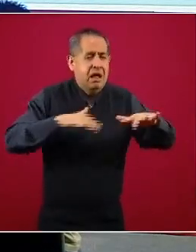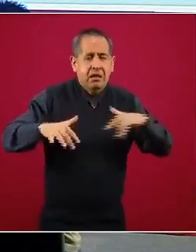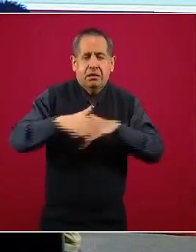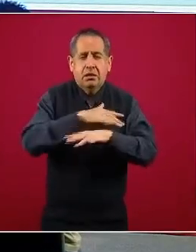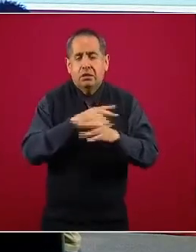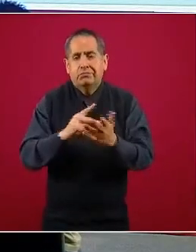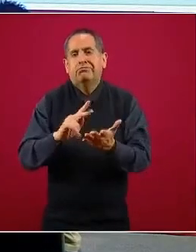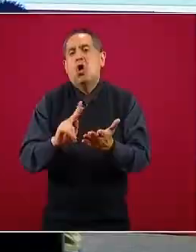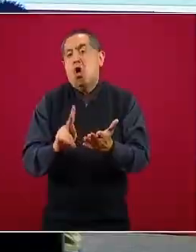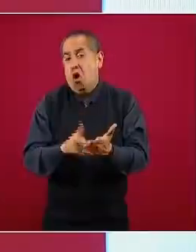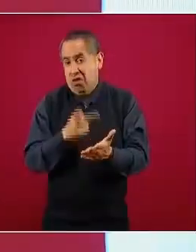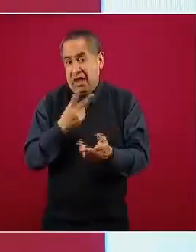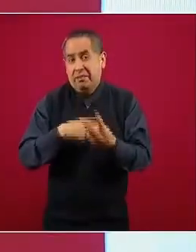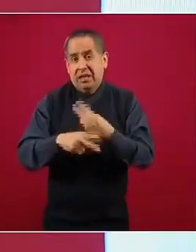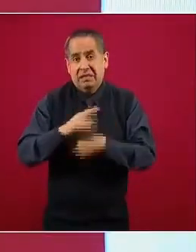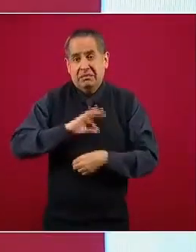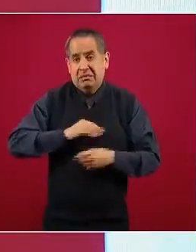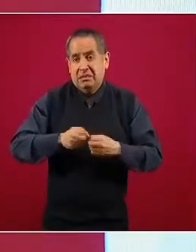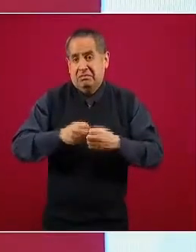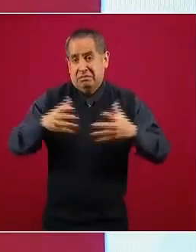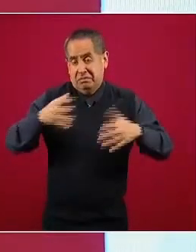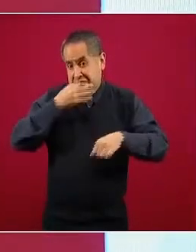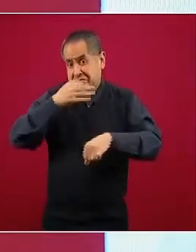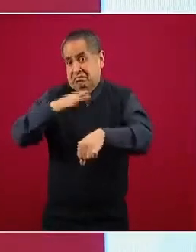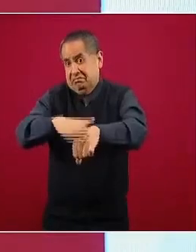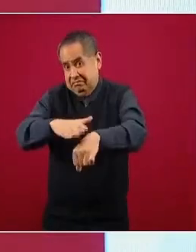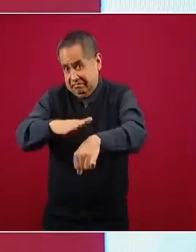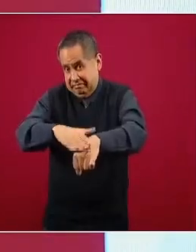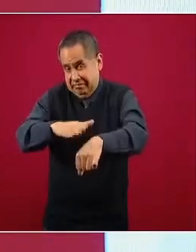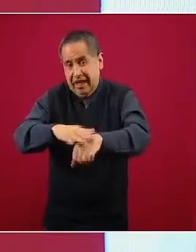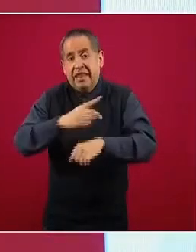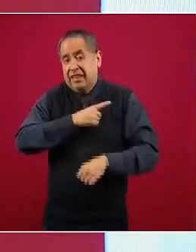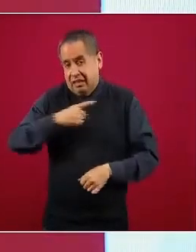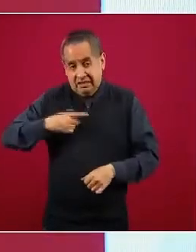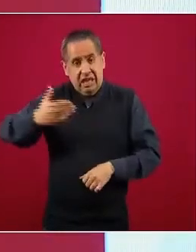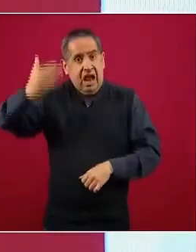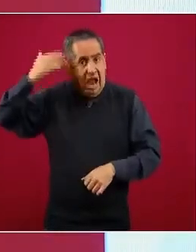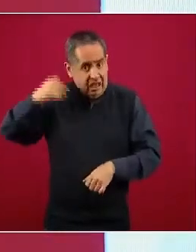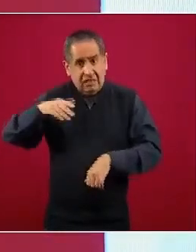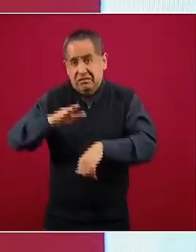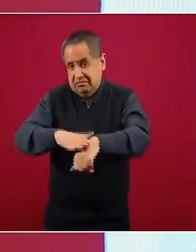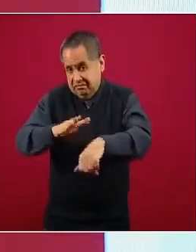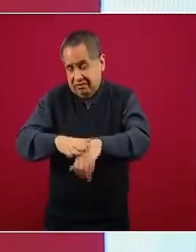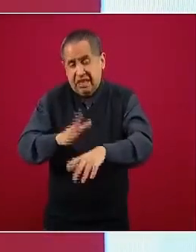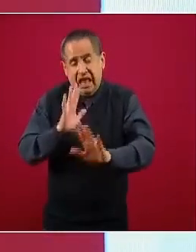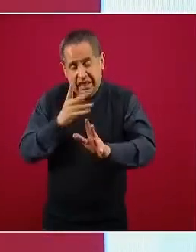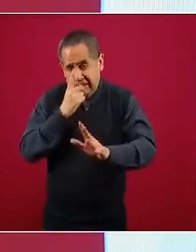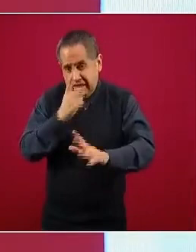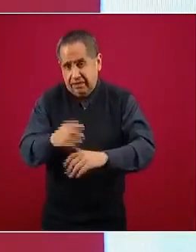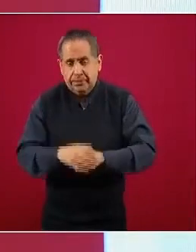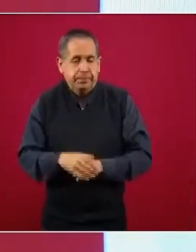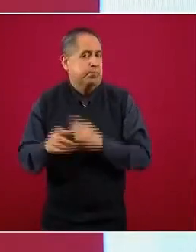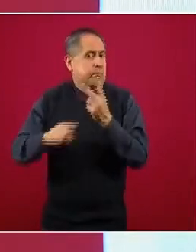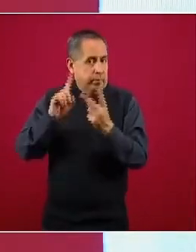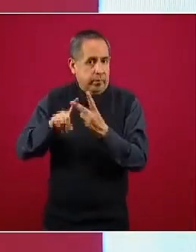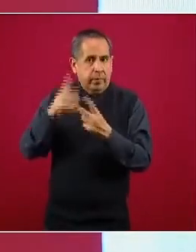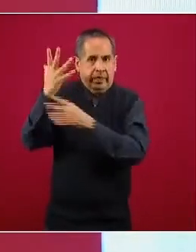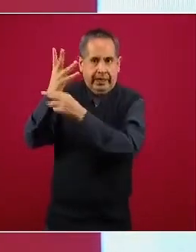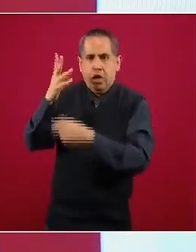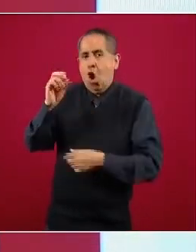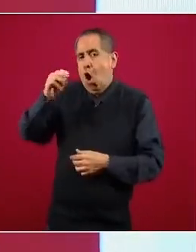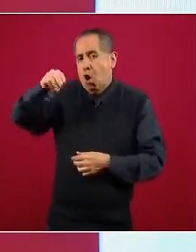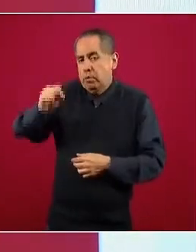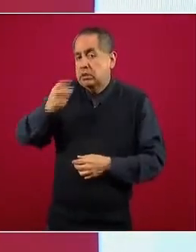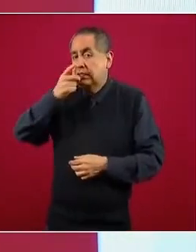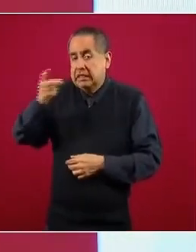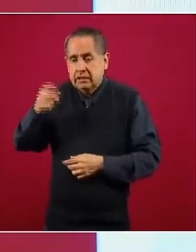espacio público. Así que estamos advertidos, lo hemos estado desde el principio. Lo segundo que destacó el doctor Ryan